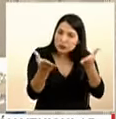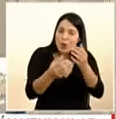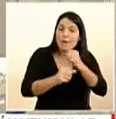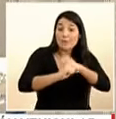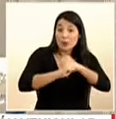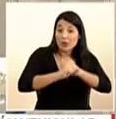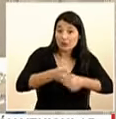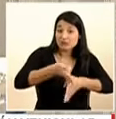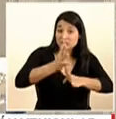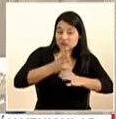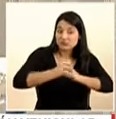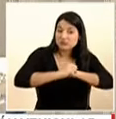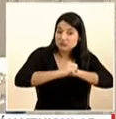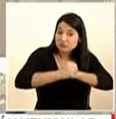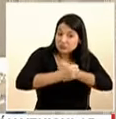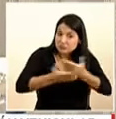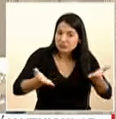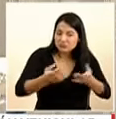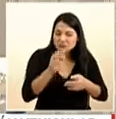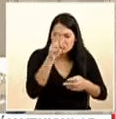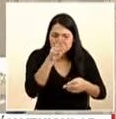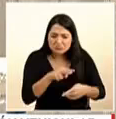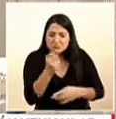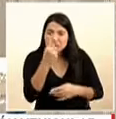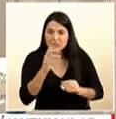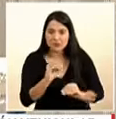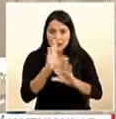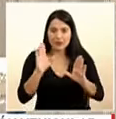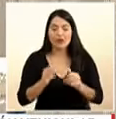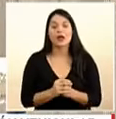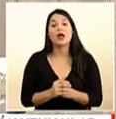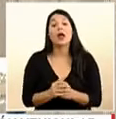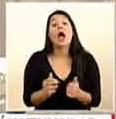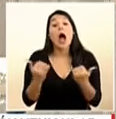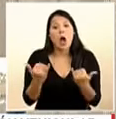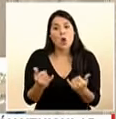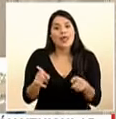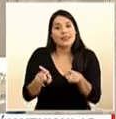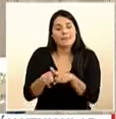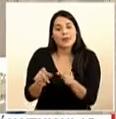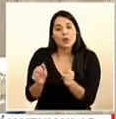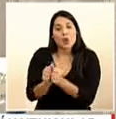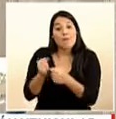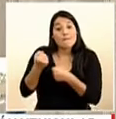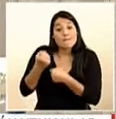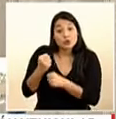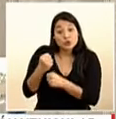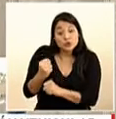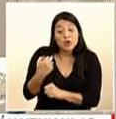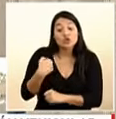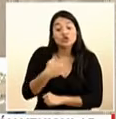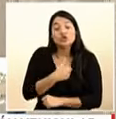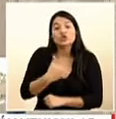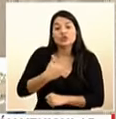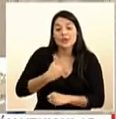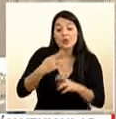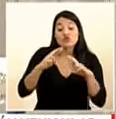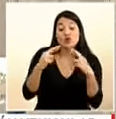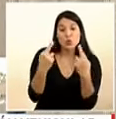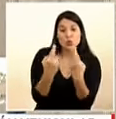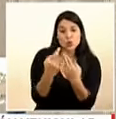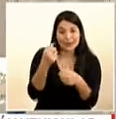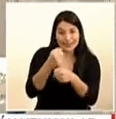también puedes comentar que con los gobiernos locales estaremos teniendo una sesión de trabajo entre mañana y el